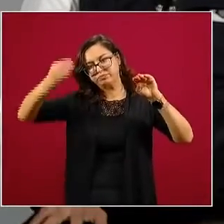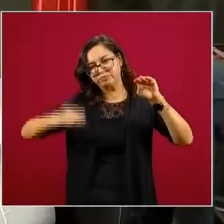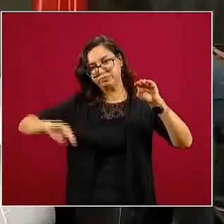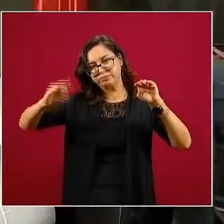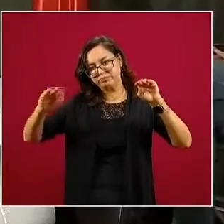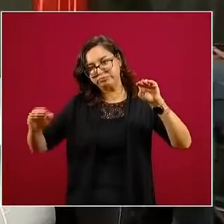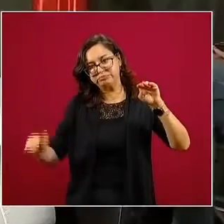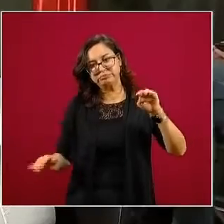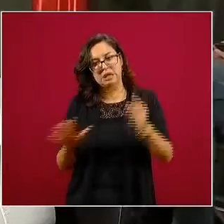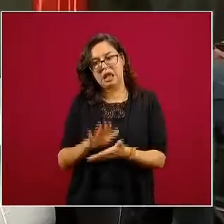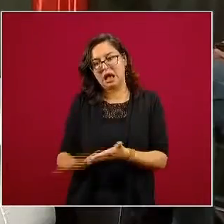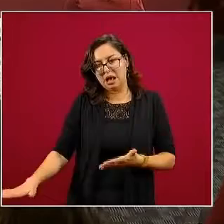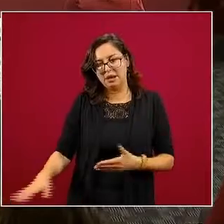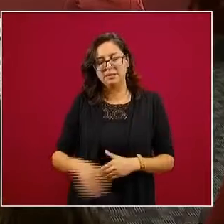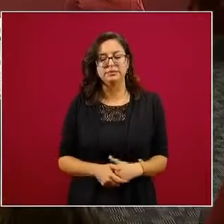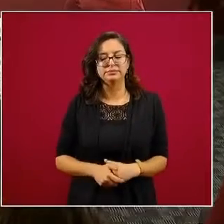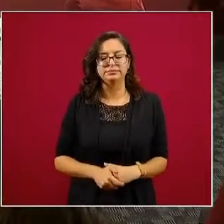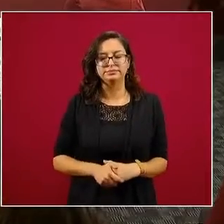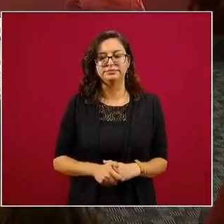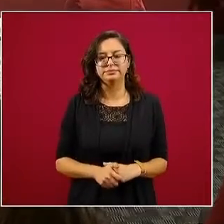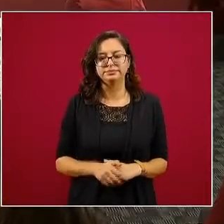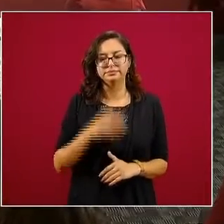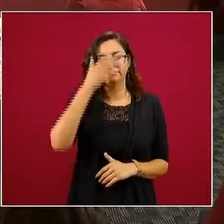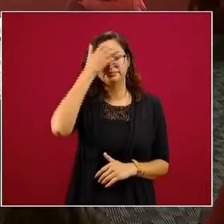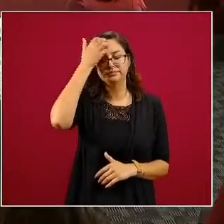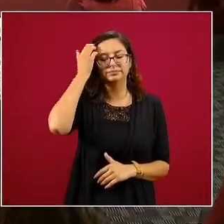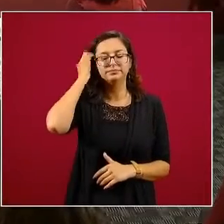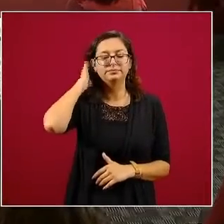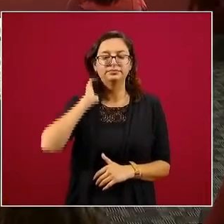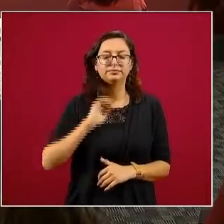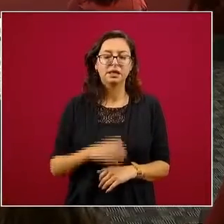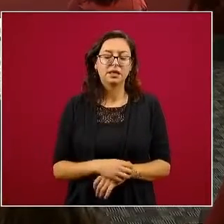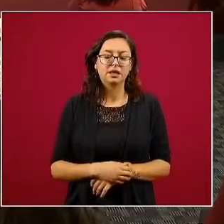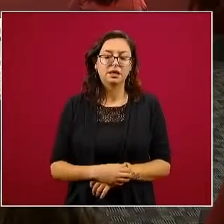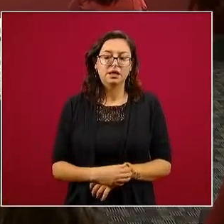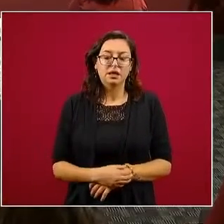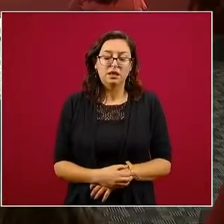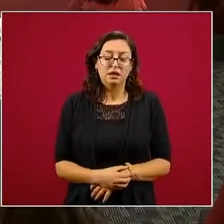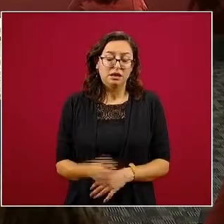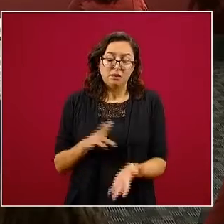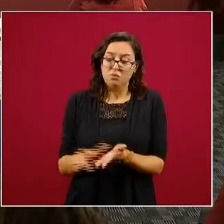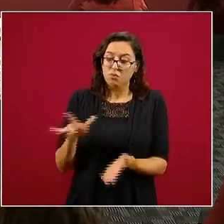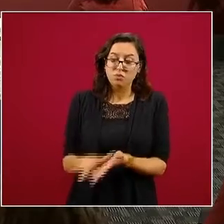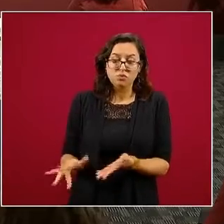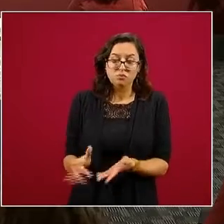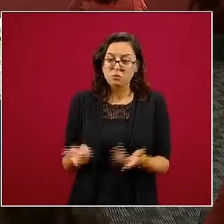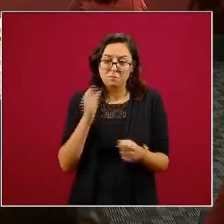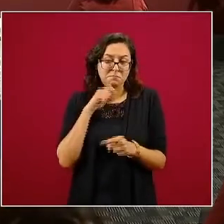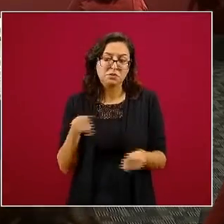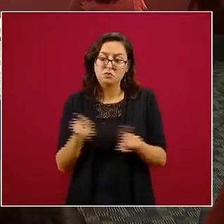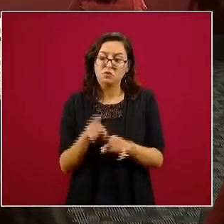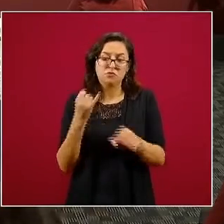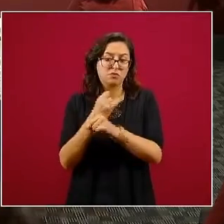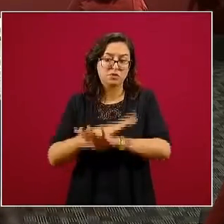entendemos perfectamente de qué se trata y no hay ninguna discrepancia en el fondo de la sustancia.